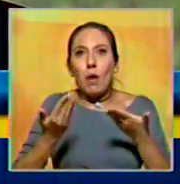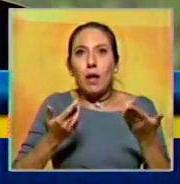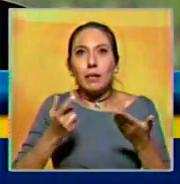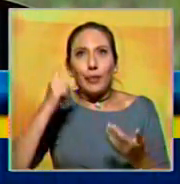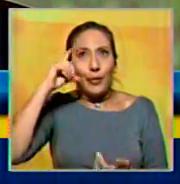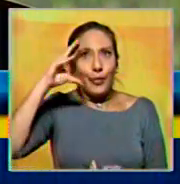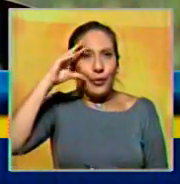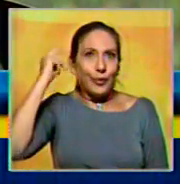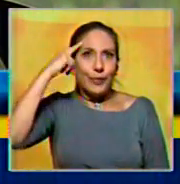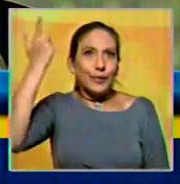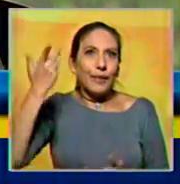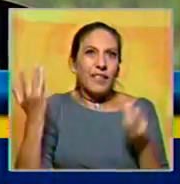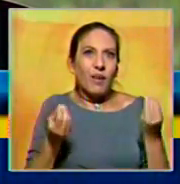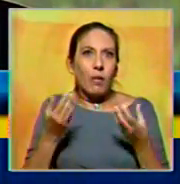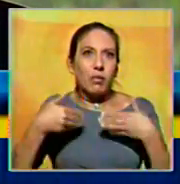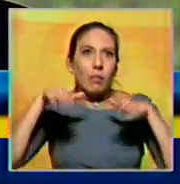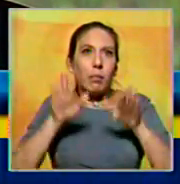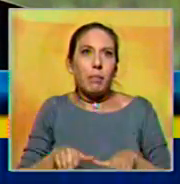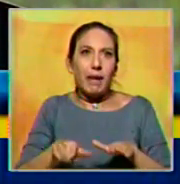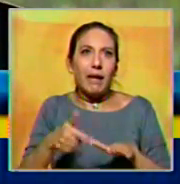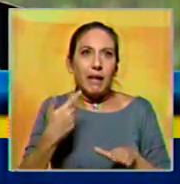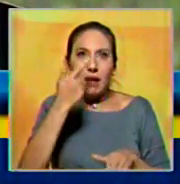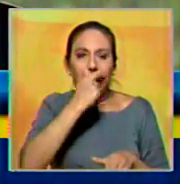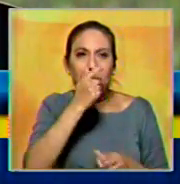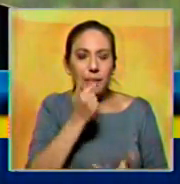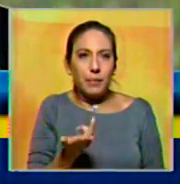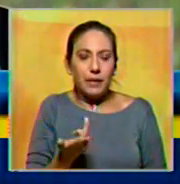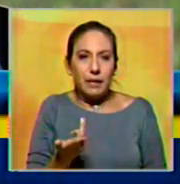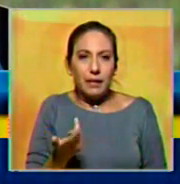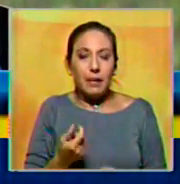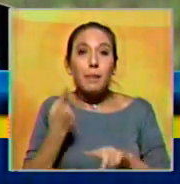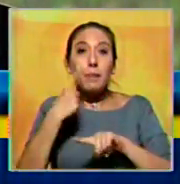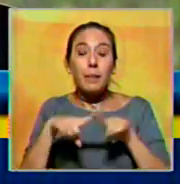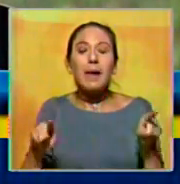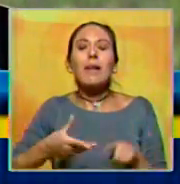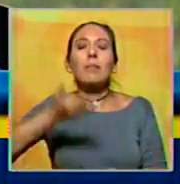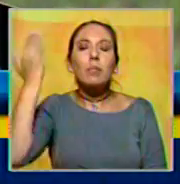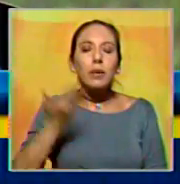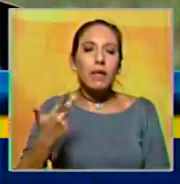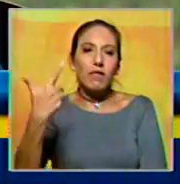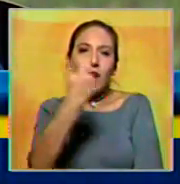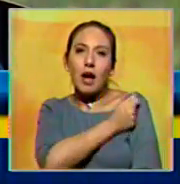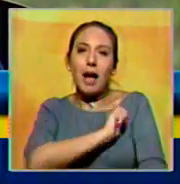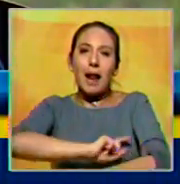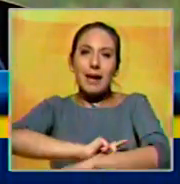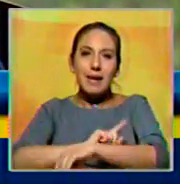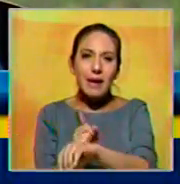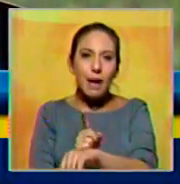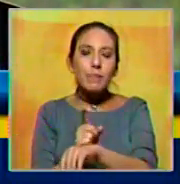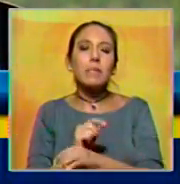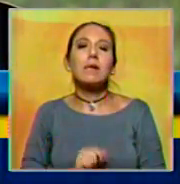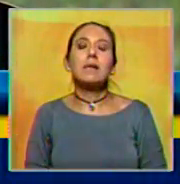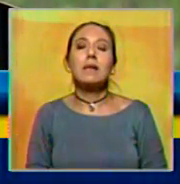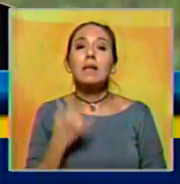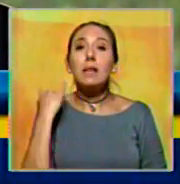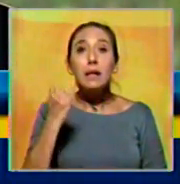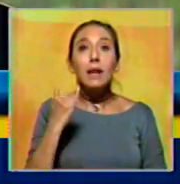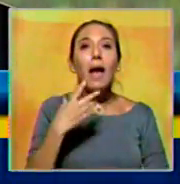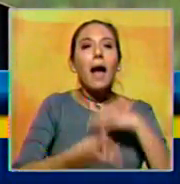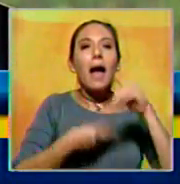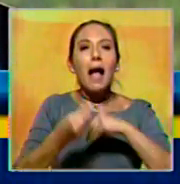la presencia de la influenza en Venezuela. Es importantísimo que se vacune de manera inmediata y que se tomen las